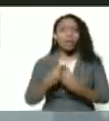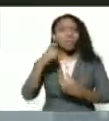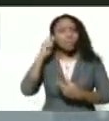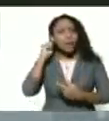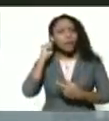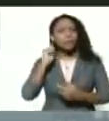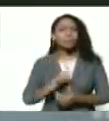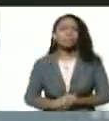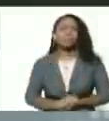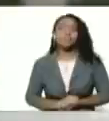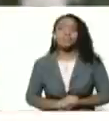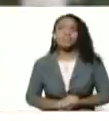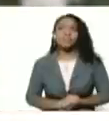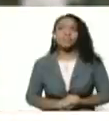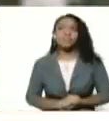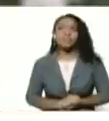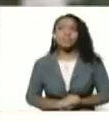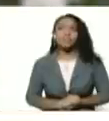Luca,